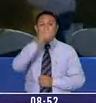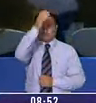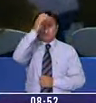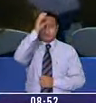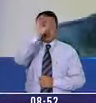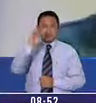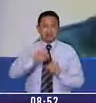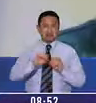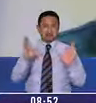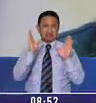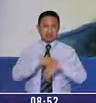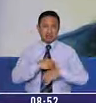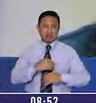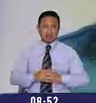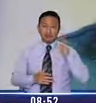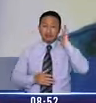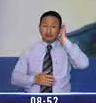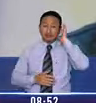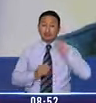costo.